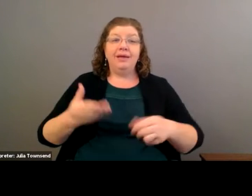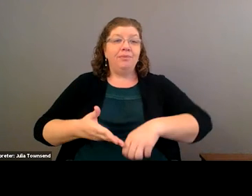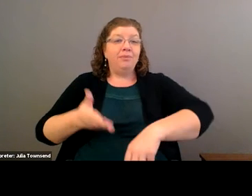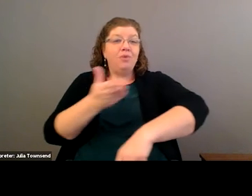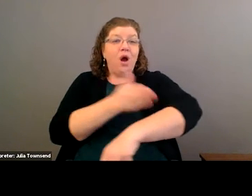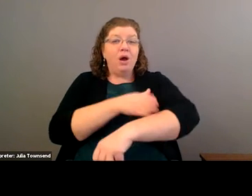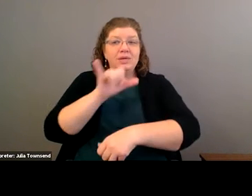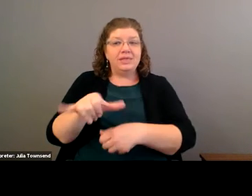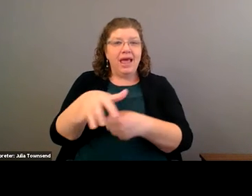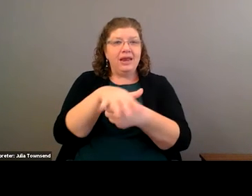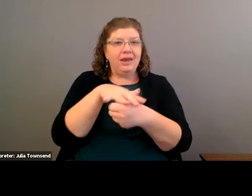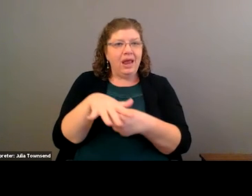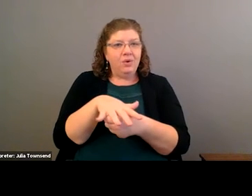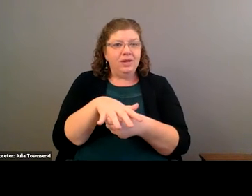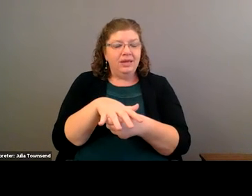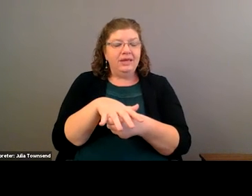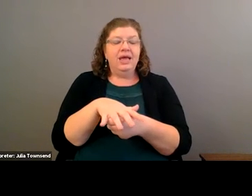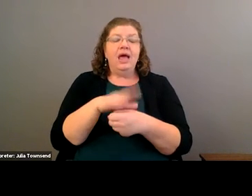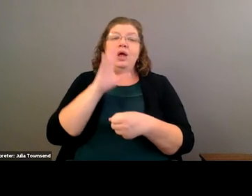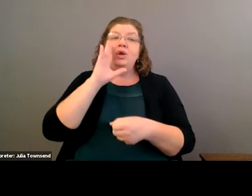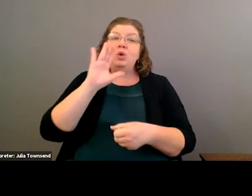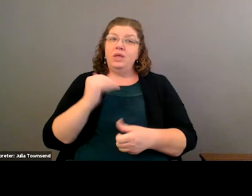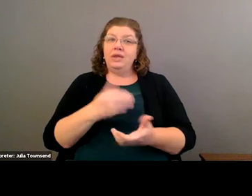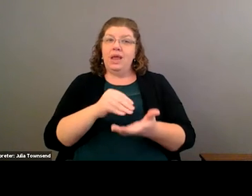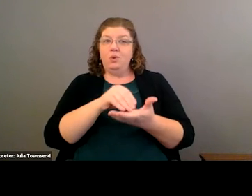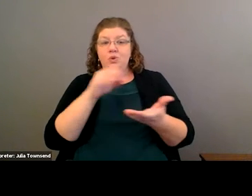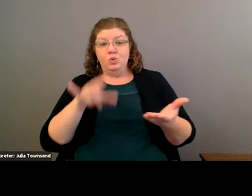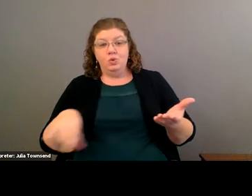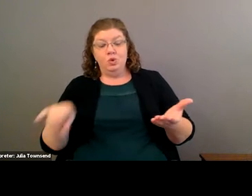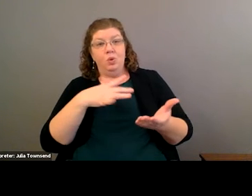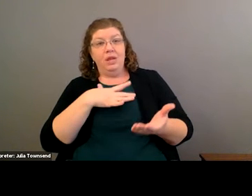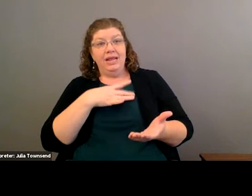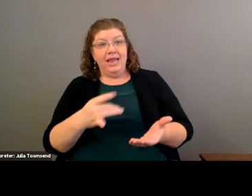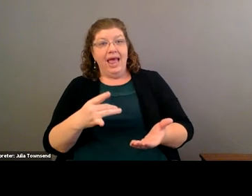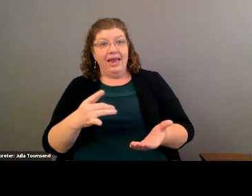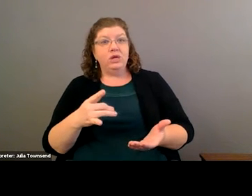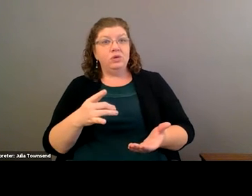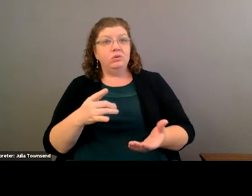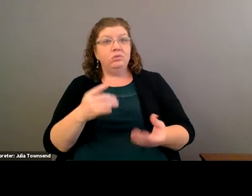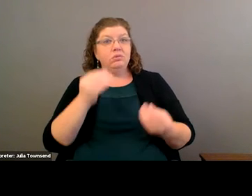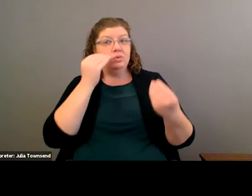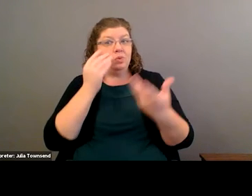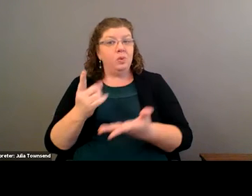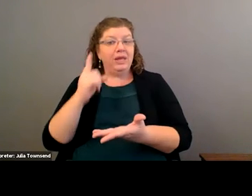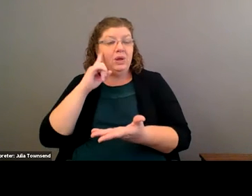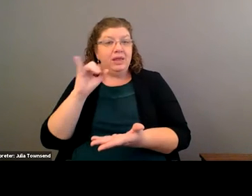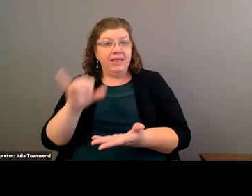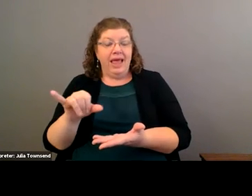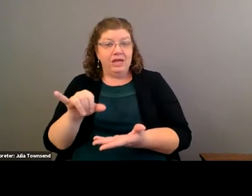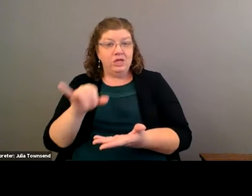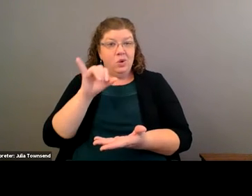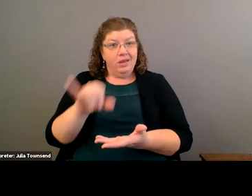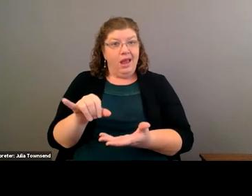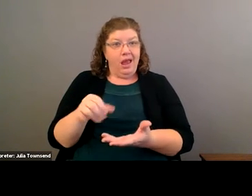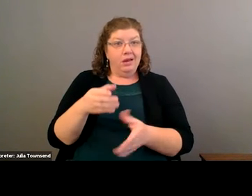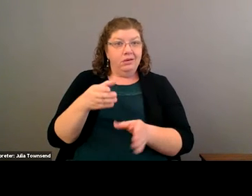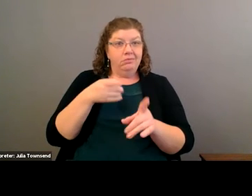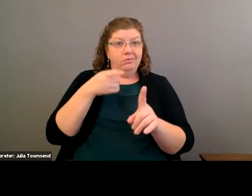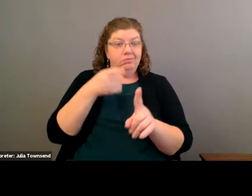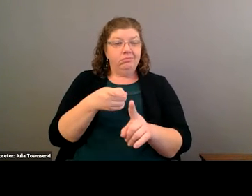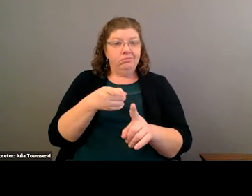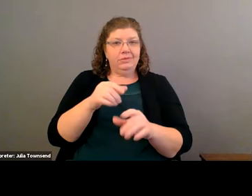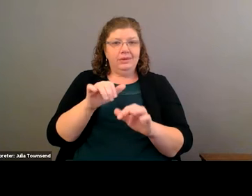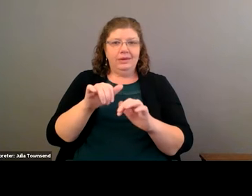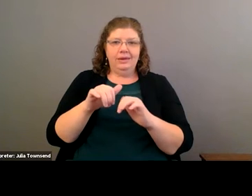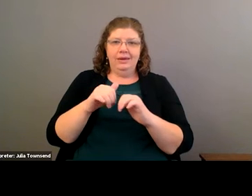mucho el hecho de que no ha habido mucho progreso. Y sé que los estudiantes realmente quisieran escuchar esto. Y hablando de eso,